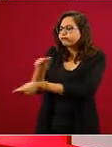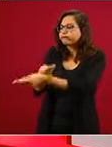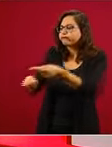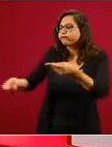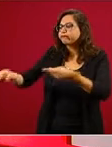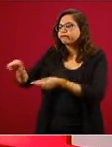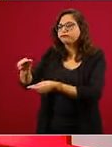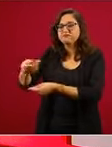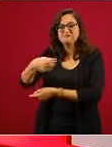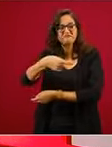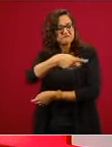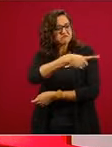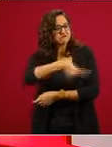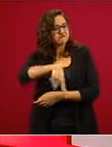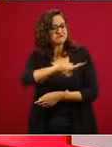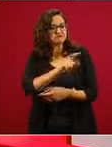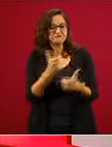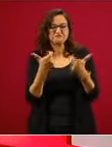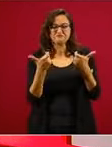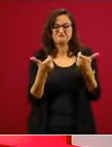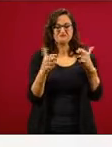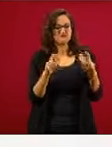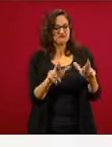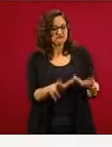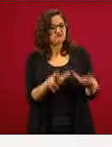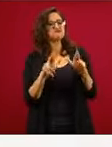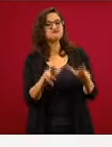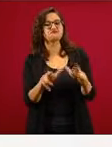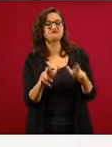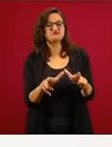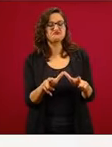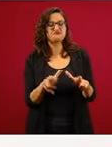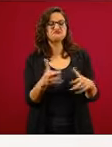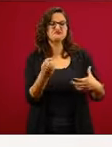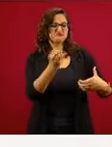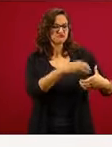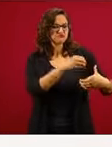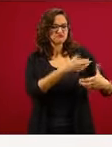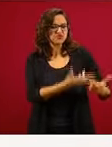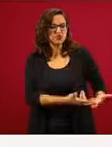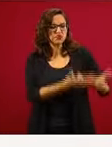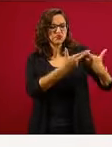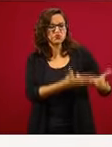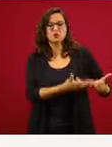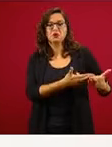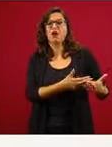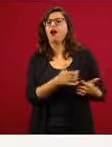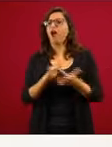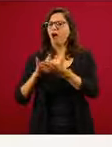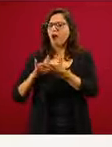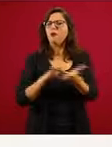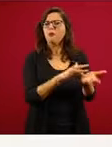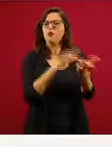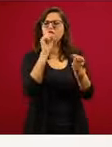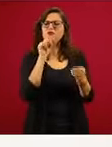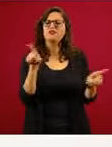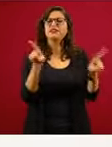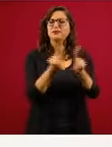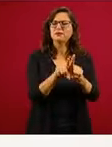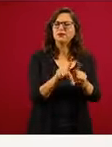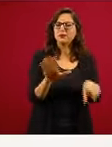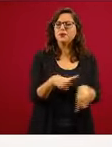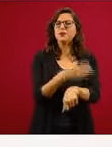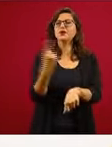tienen alguna o mucha capacidad de ahorro. Los programas sociales han permitido